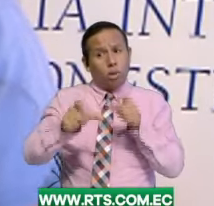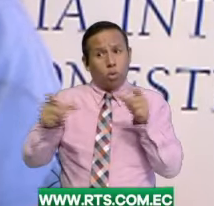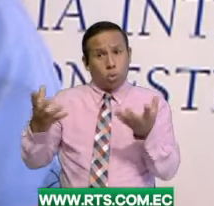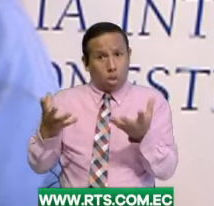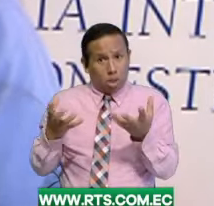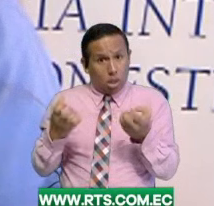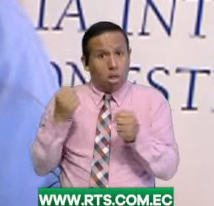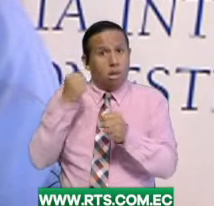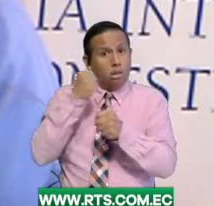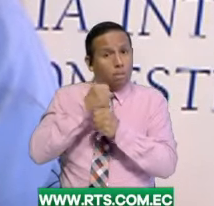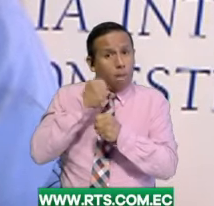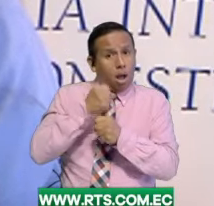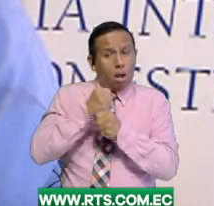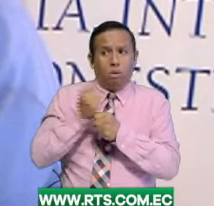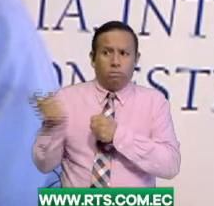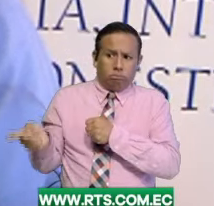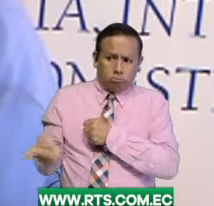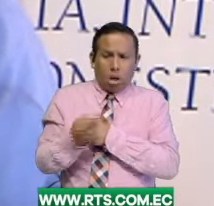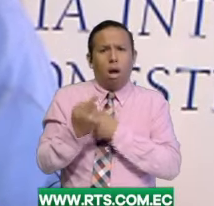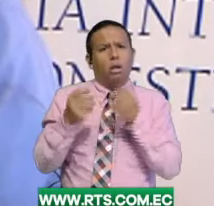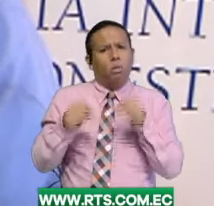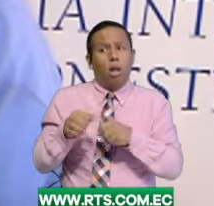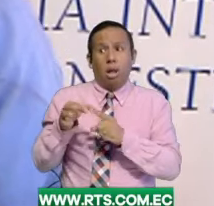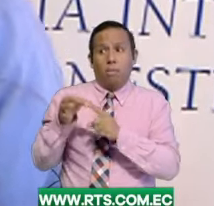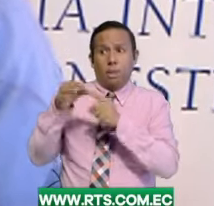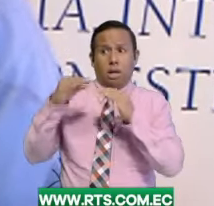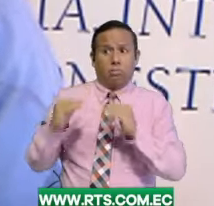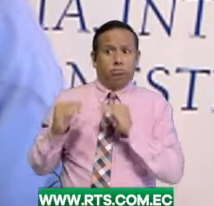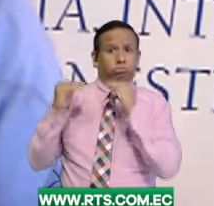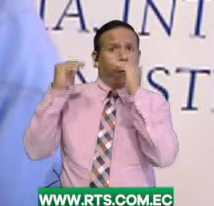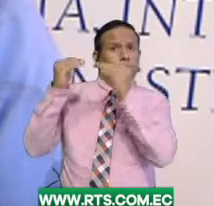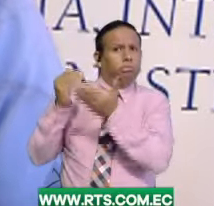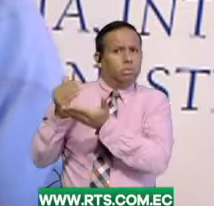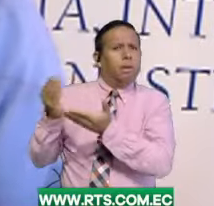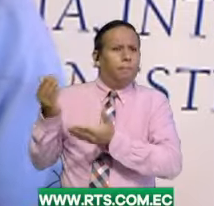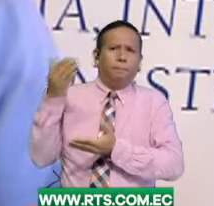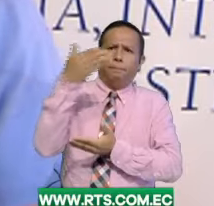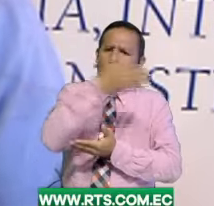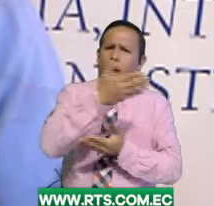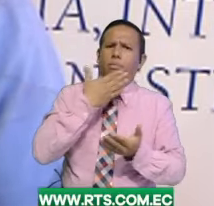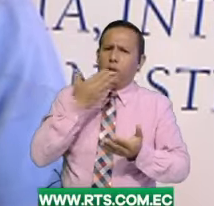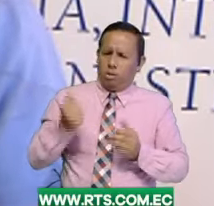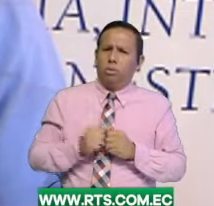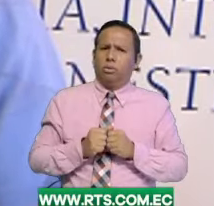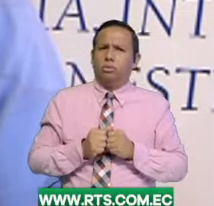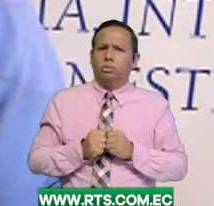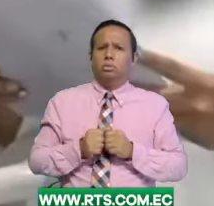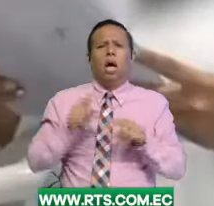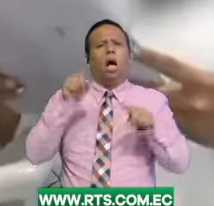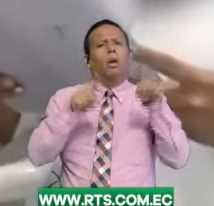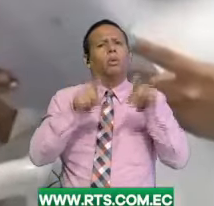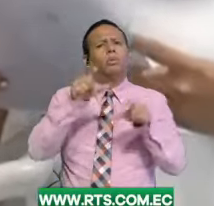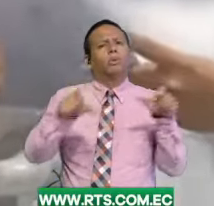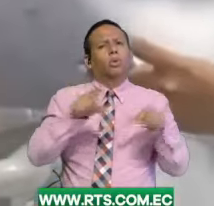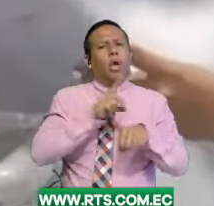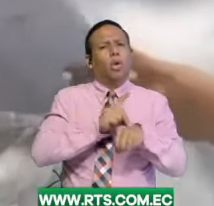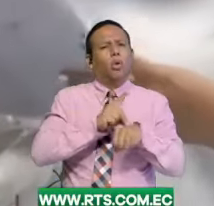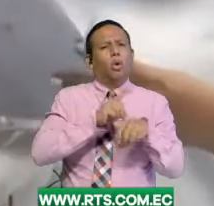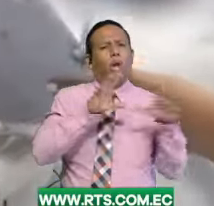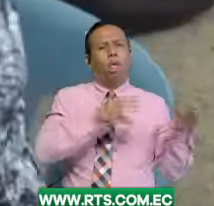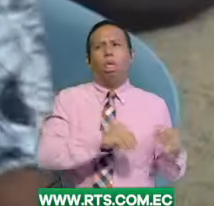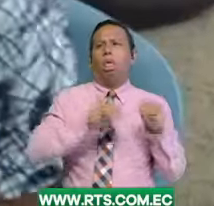hacer especialidades también aquí en el Ecuador porque lo que ocurre Es que muchos médicos eh migran al ser la rural